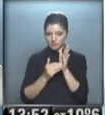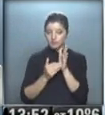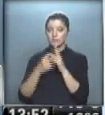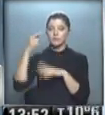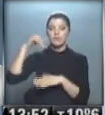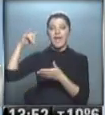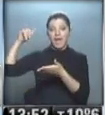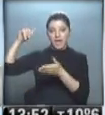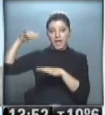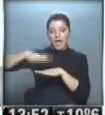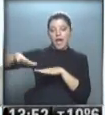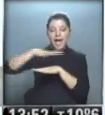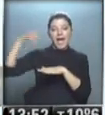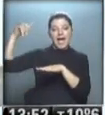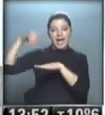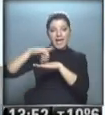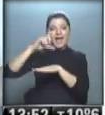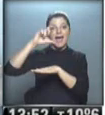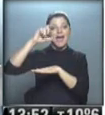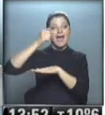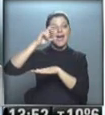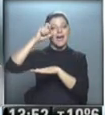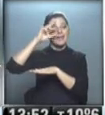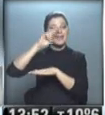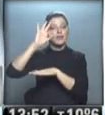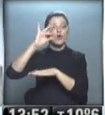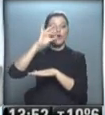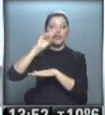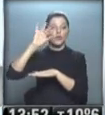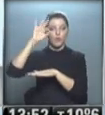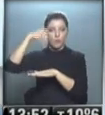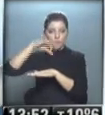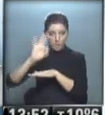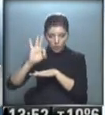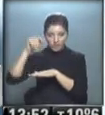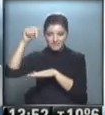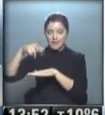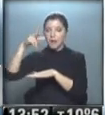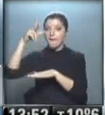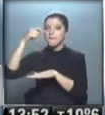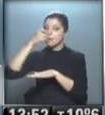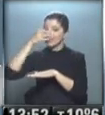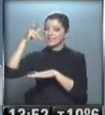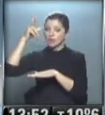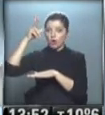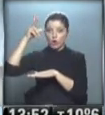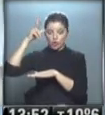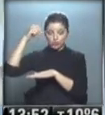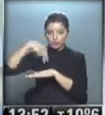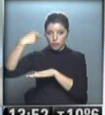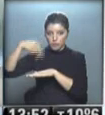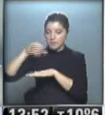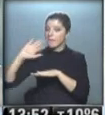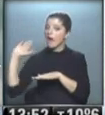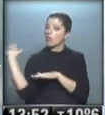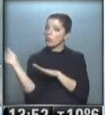el autódromo El aeródromo de 28 de noviembre que por supuesto es para toda la Cuenca también para río